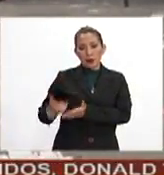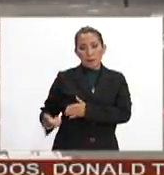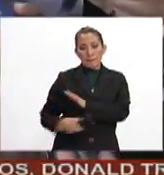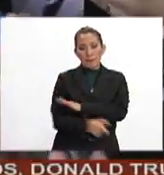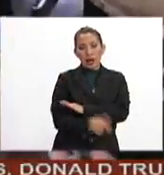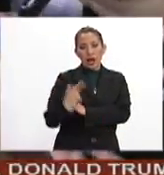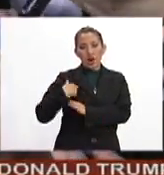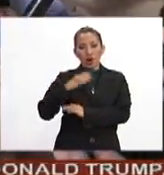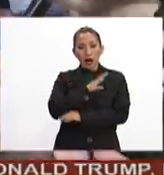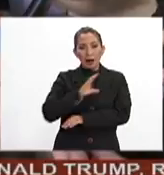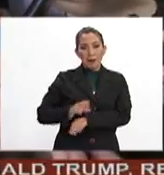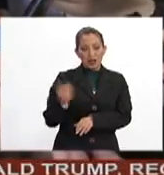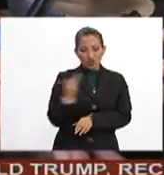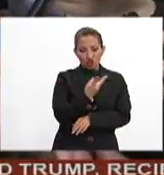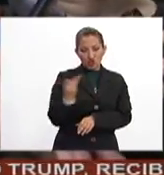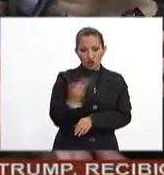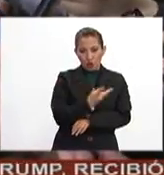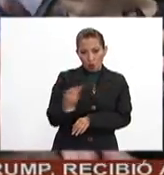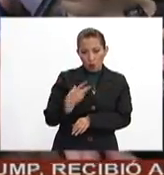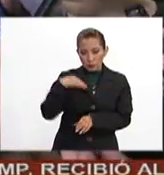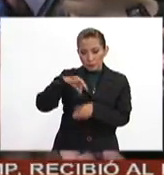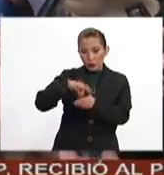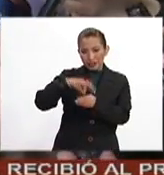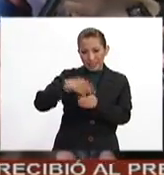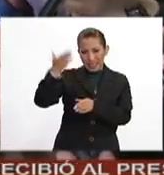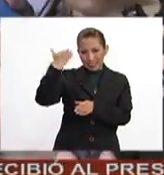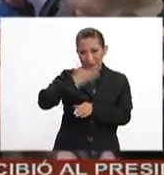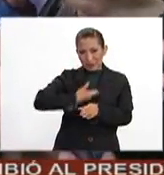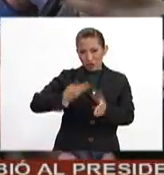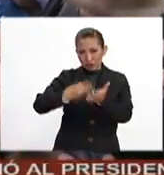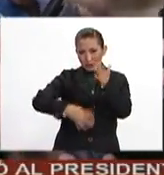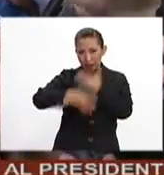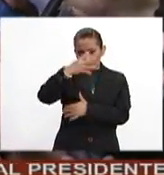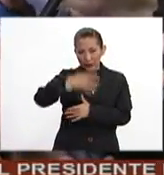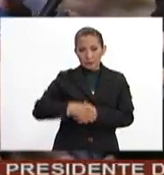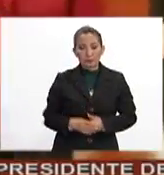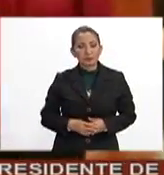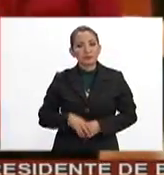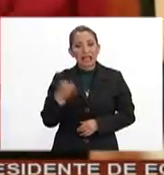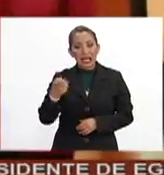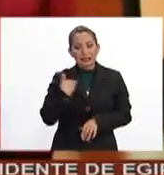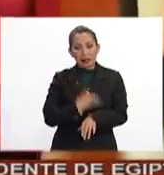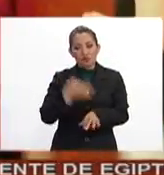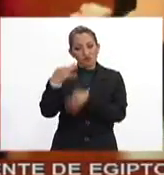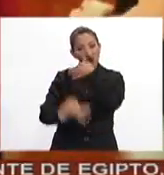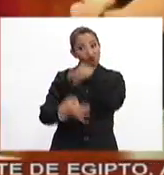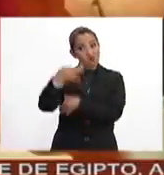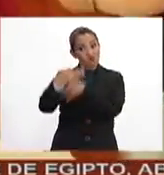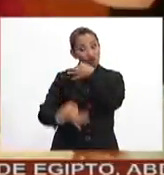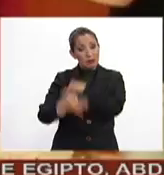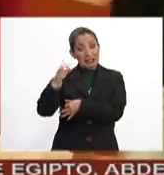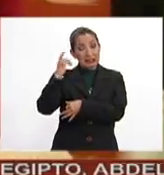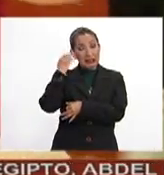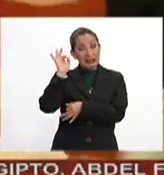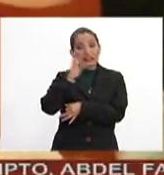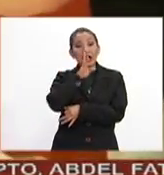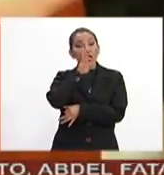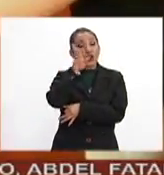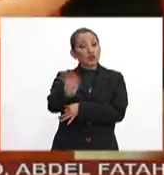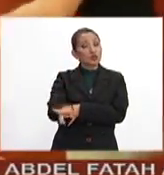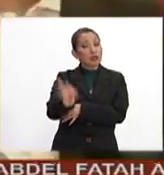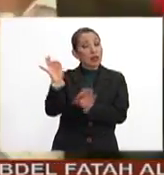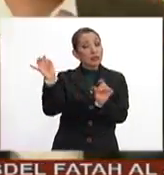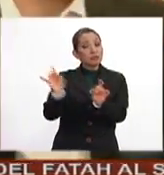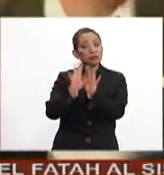de gastos de la campaña conjunta en las elecciones presidenciales de 2014. Este proceso judicial podría tener como